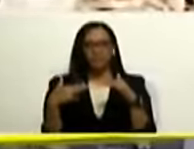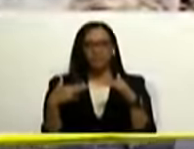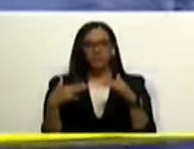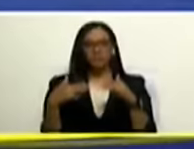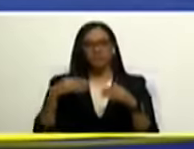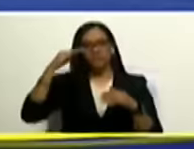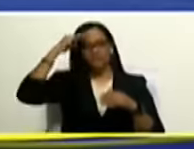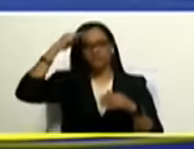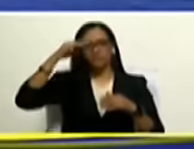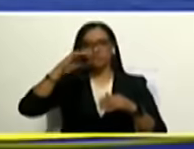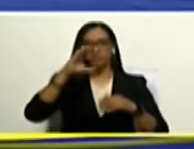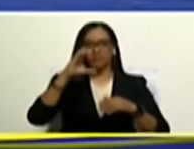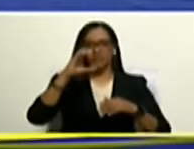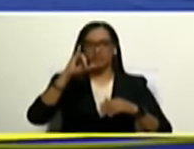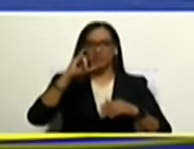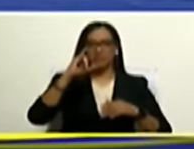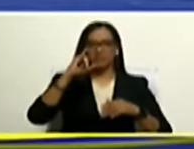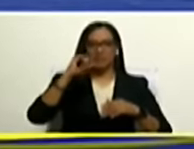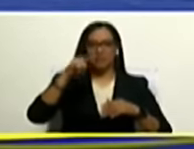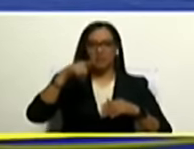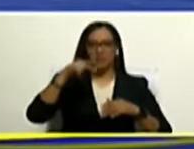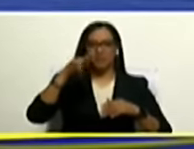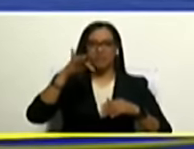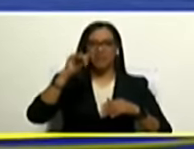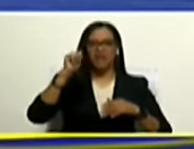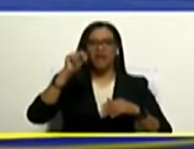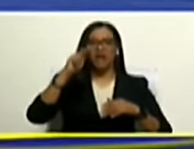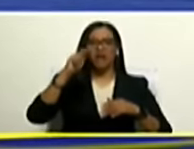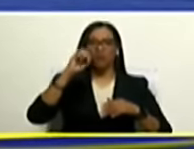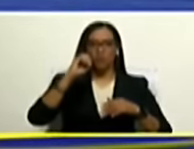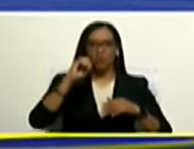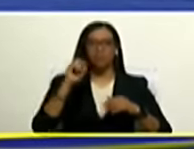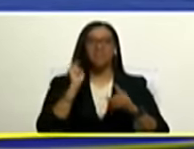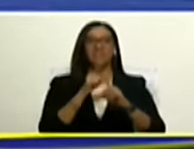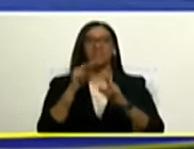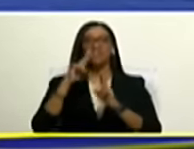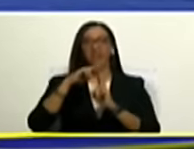del general Cipriano Castro desde el Táchira.